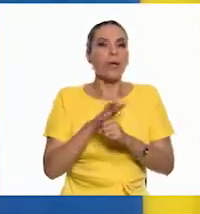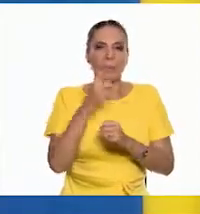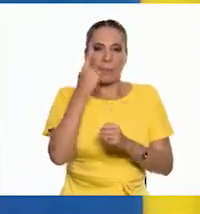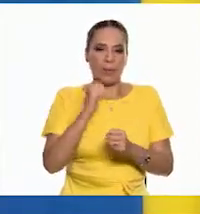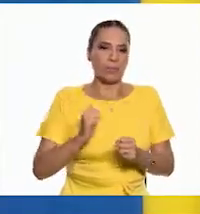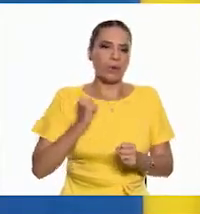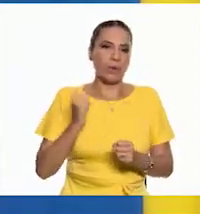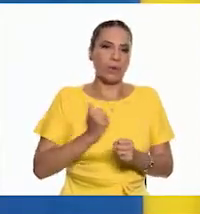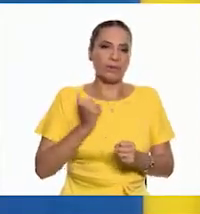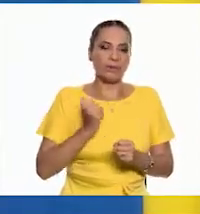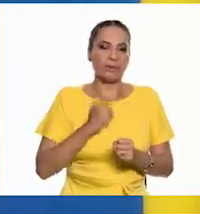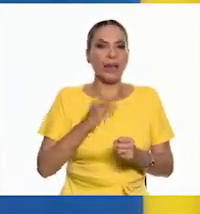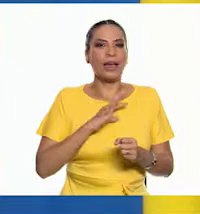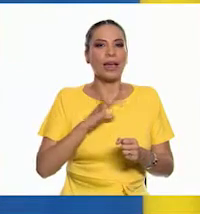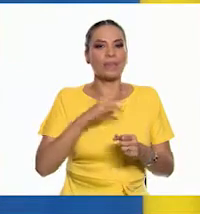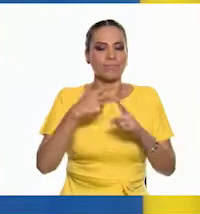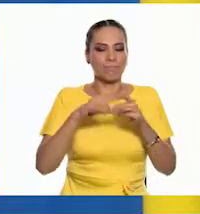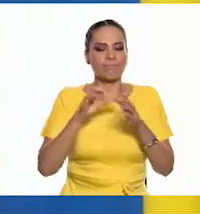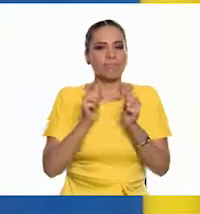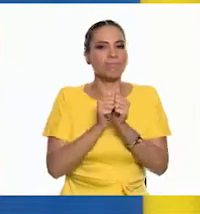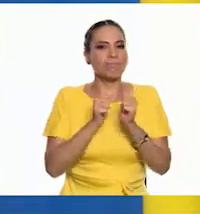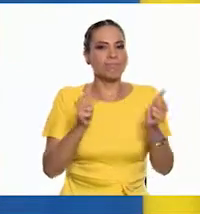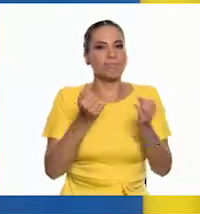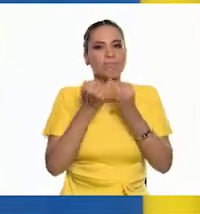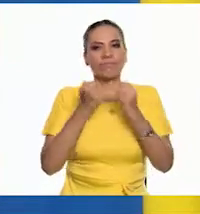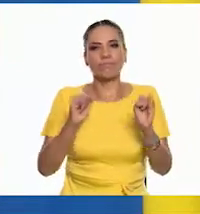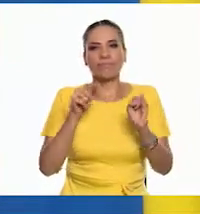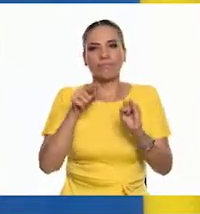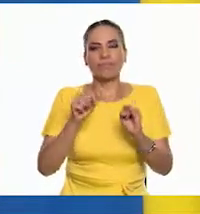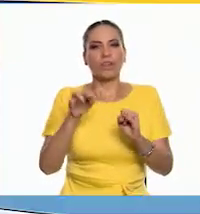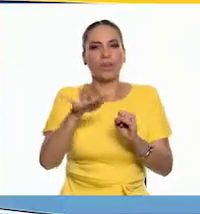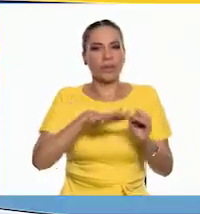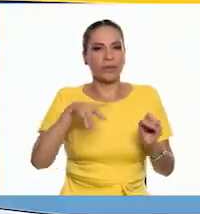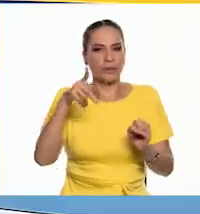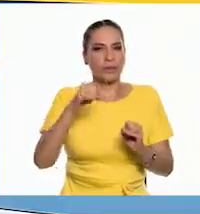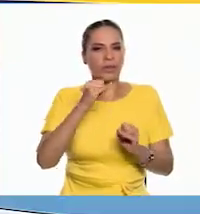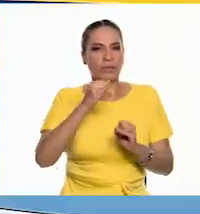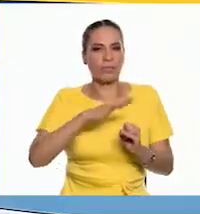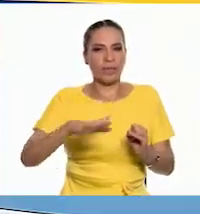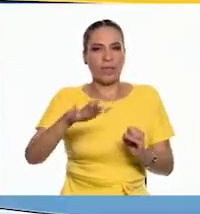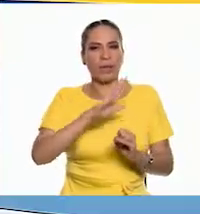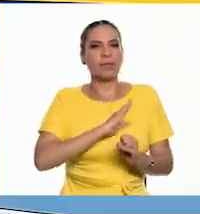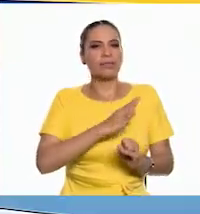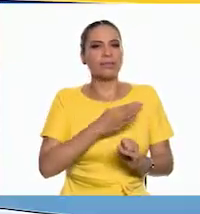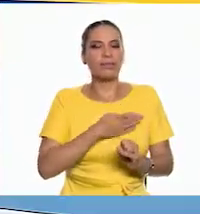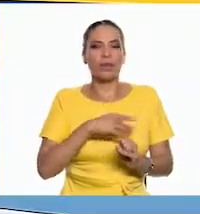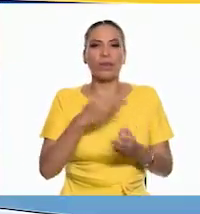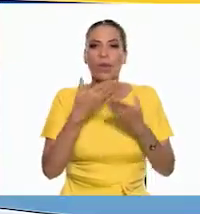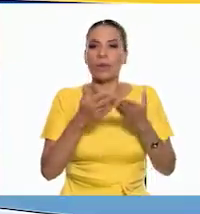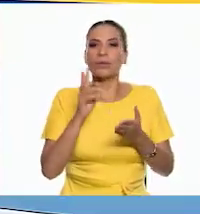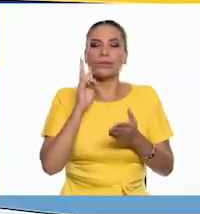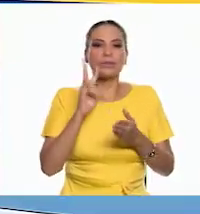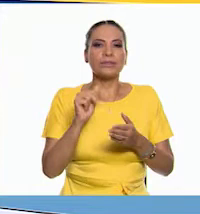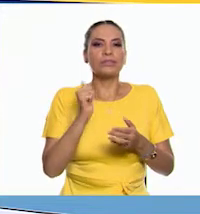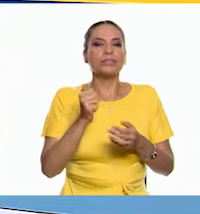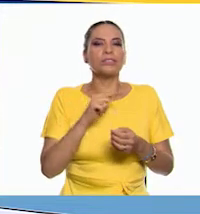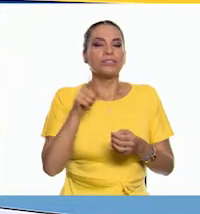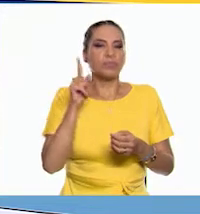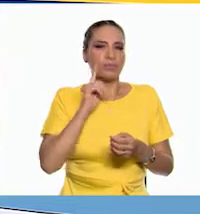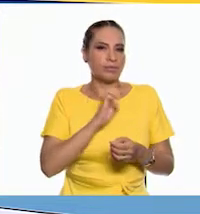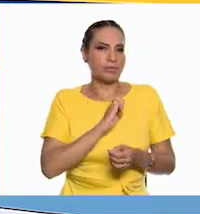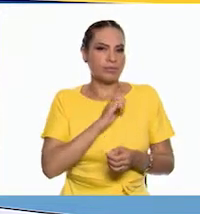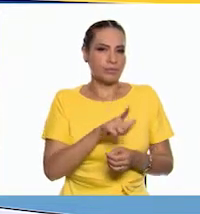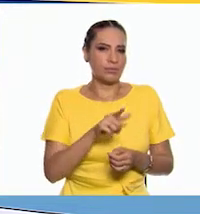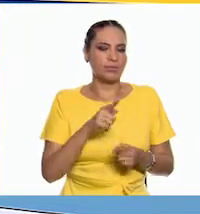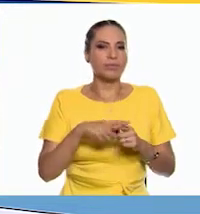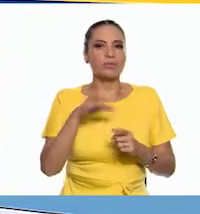aprovechar la coyuntura e independizarse del Imperio Español. Maestra, ¿qué ¿qué te parece si escuchamos a nuestra